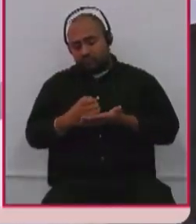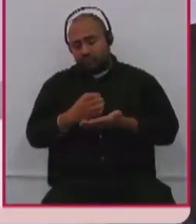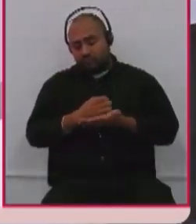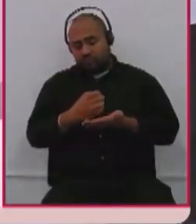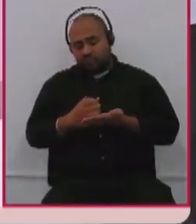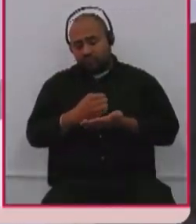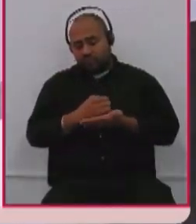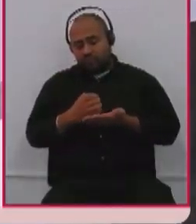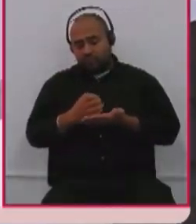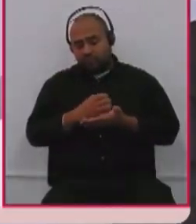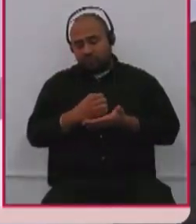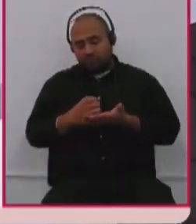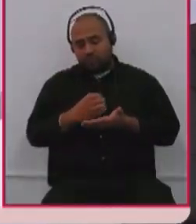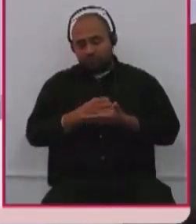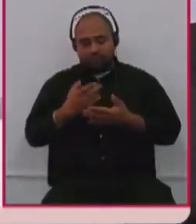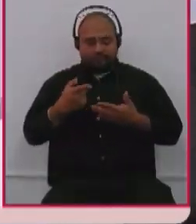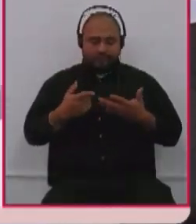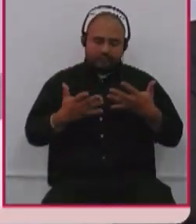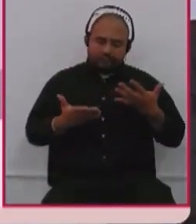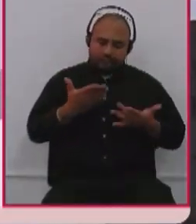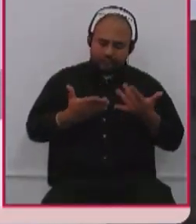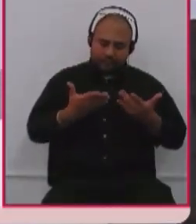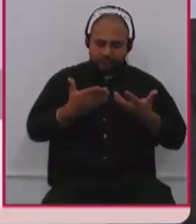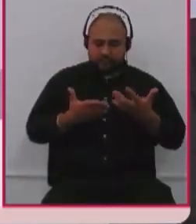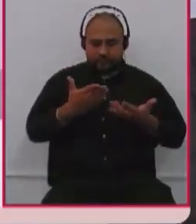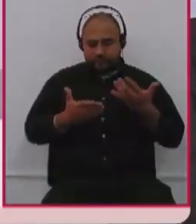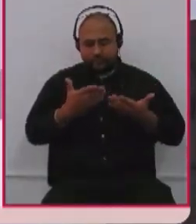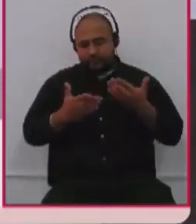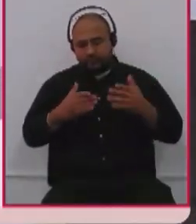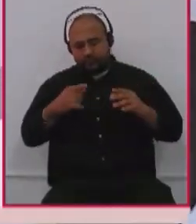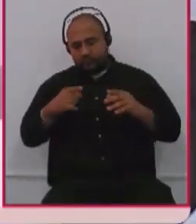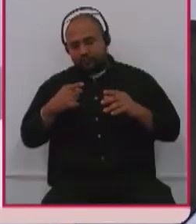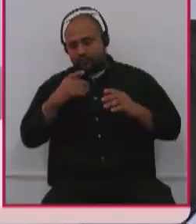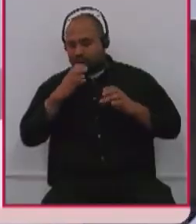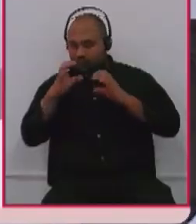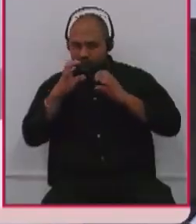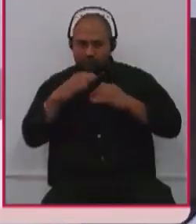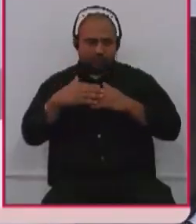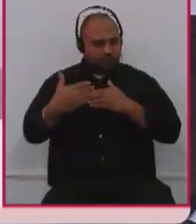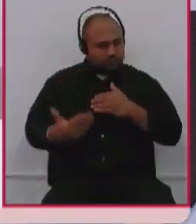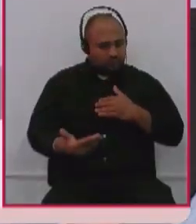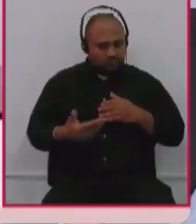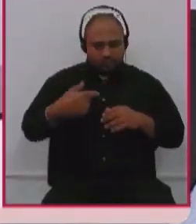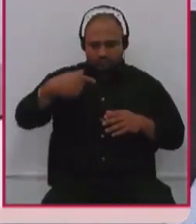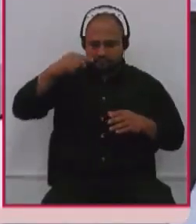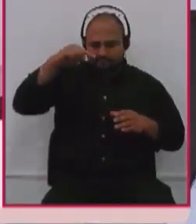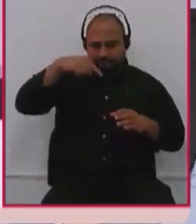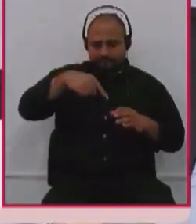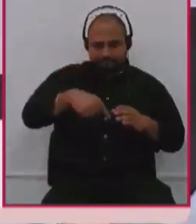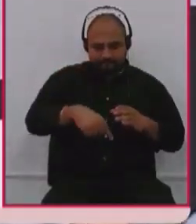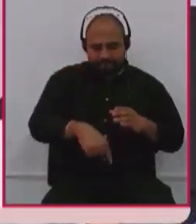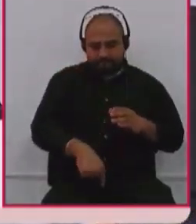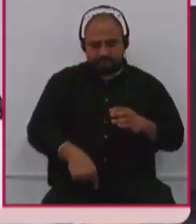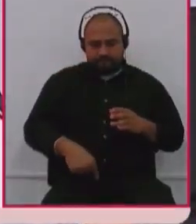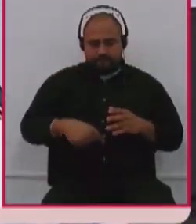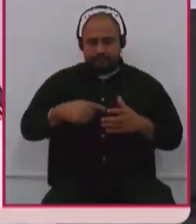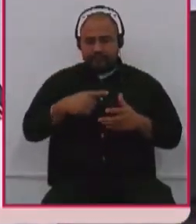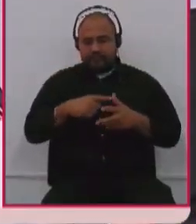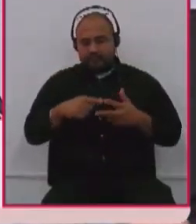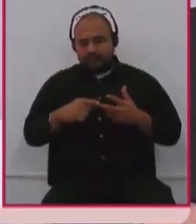en separados porque estamos en una etapa de licitación, porque muchos de estos costos de perforación son tercerizados, ¿no?